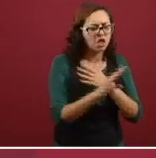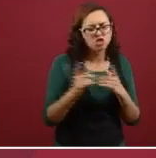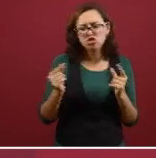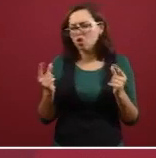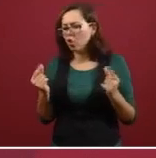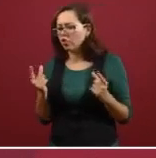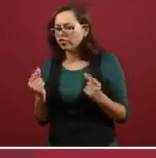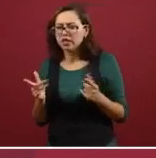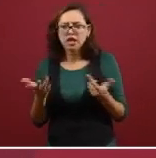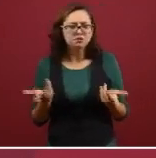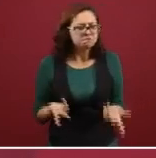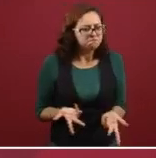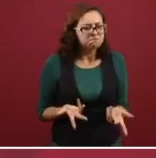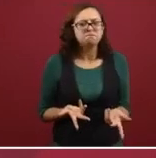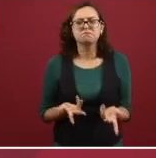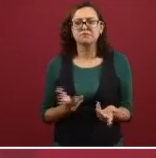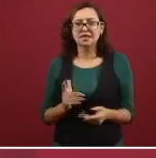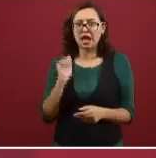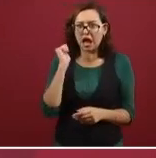reforma estructural